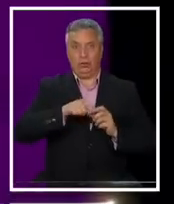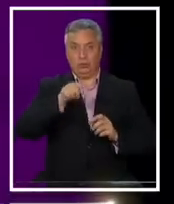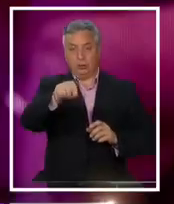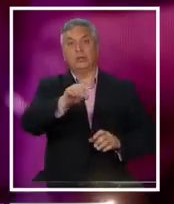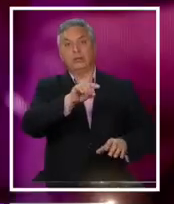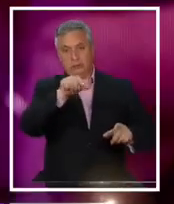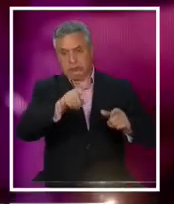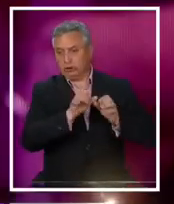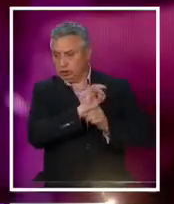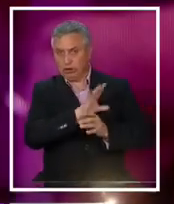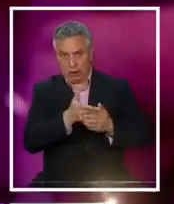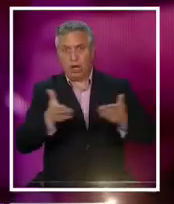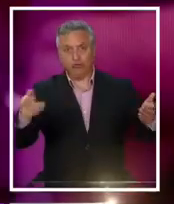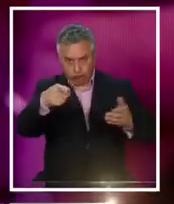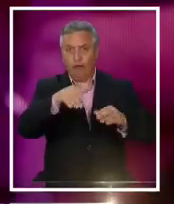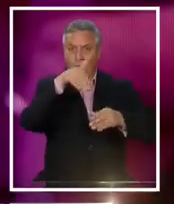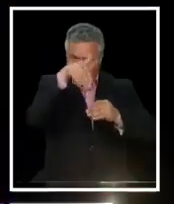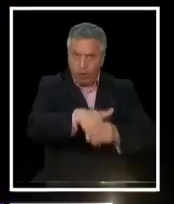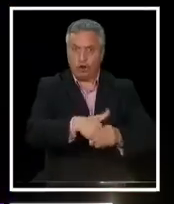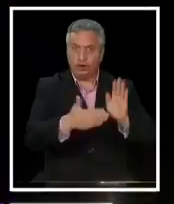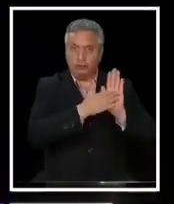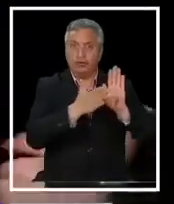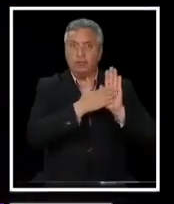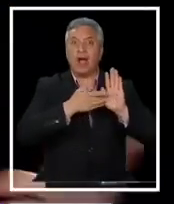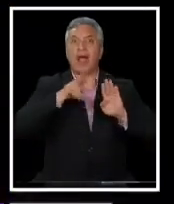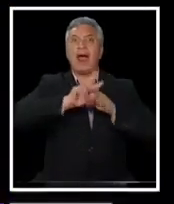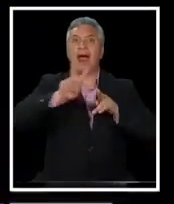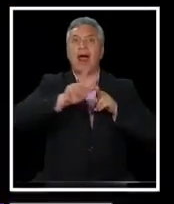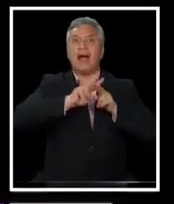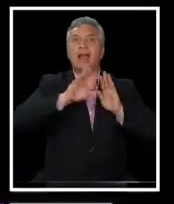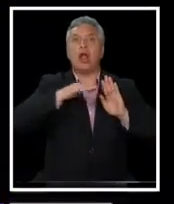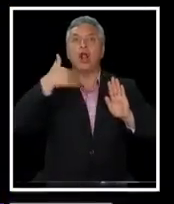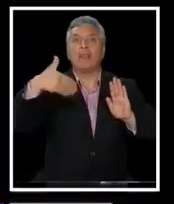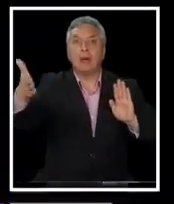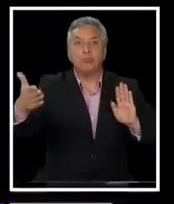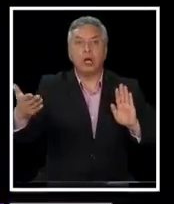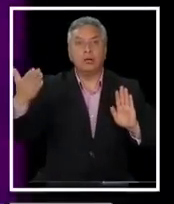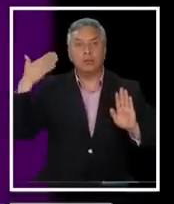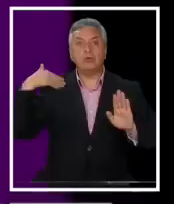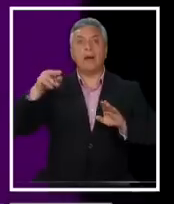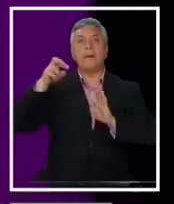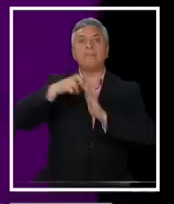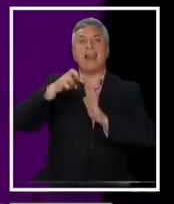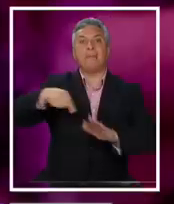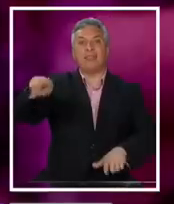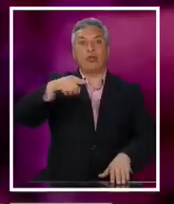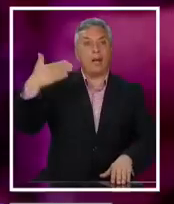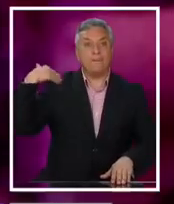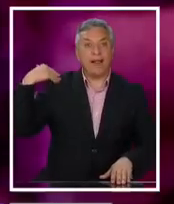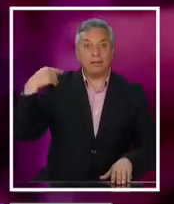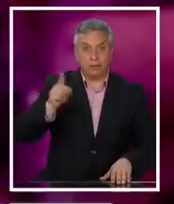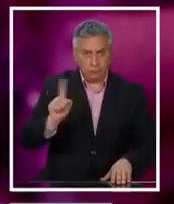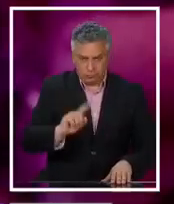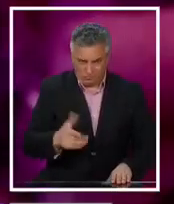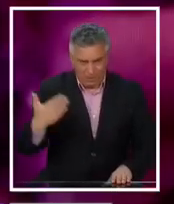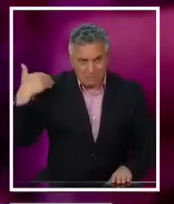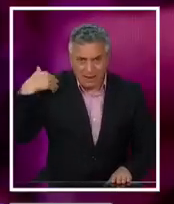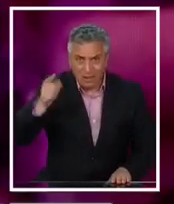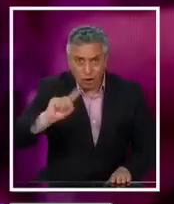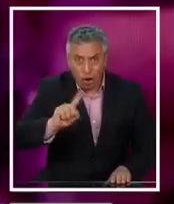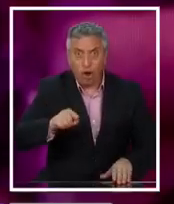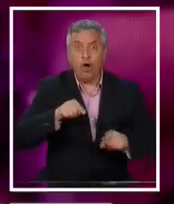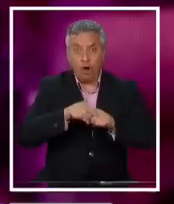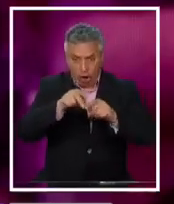país y a la convención que vote por este texto que lo vamos a arreglar después. De espalda a la convención lo va a arreglar el parlamento. es espalda a la convención. Es conforme a lo que la